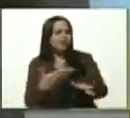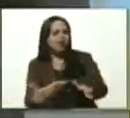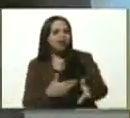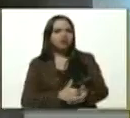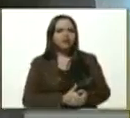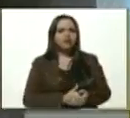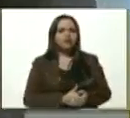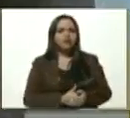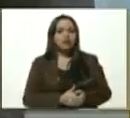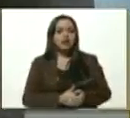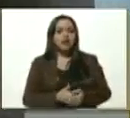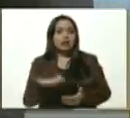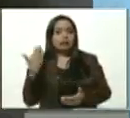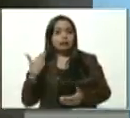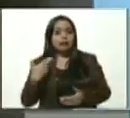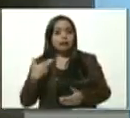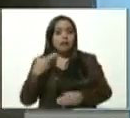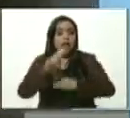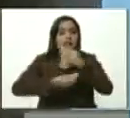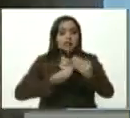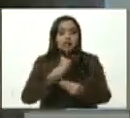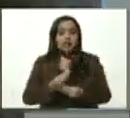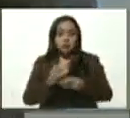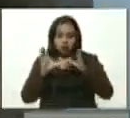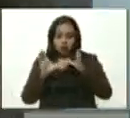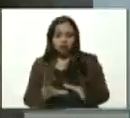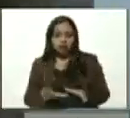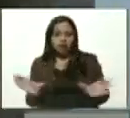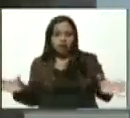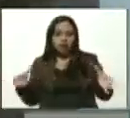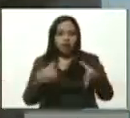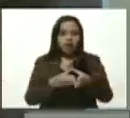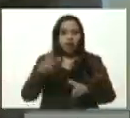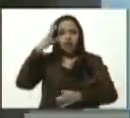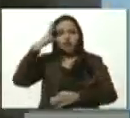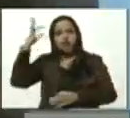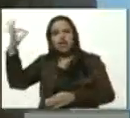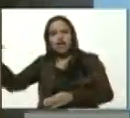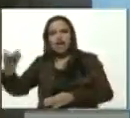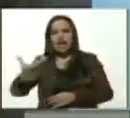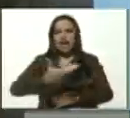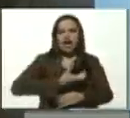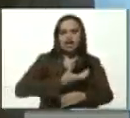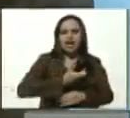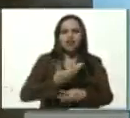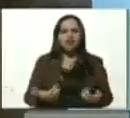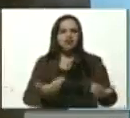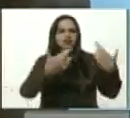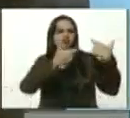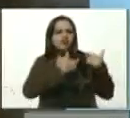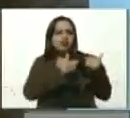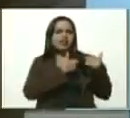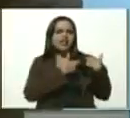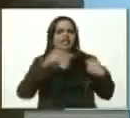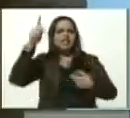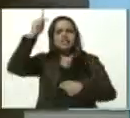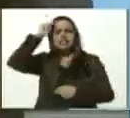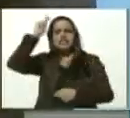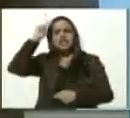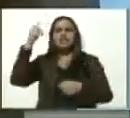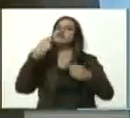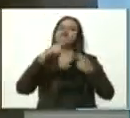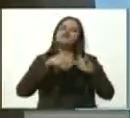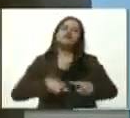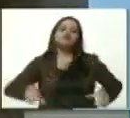la construcción de lo que es el poder local, es decir, los concejales, los alcaldes, los representantes también indígenas en